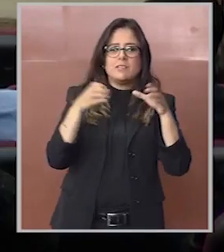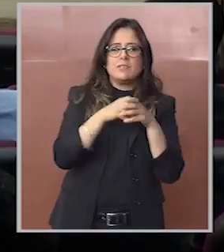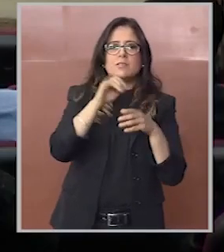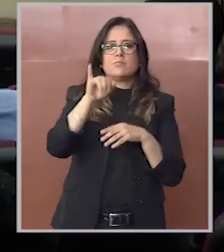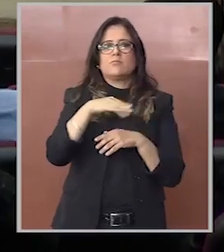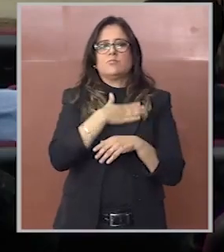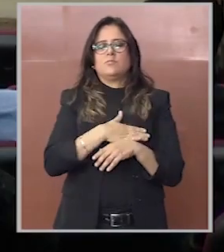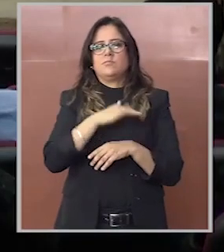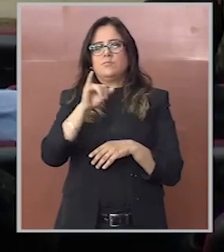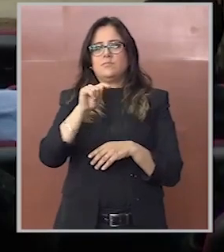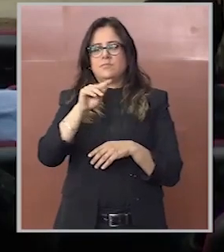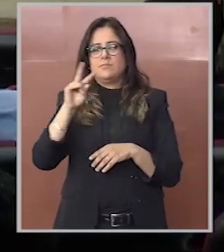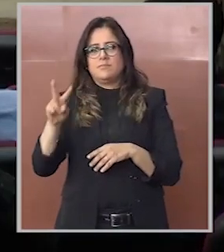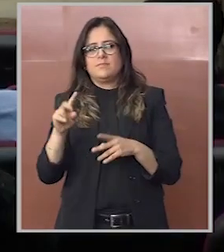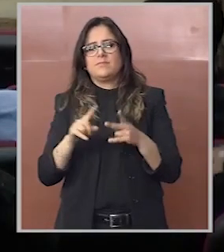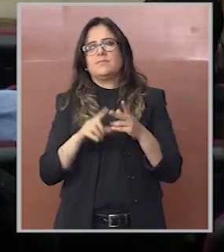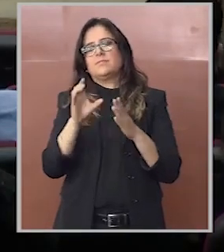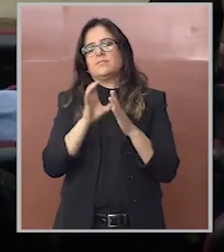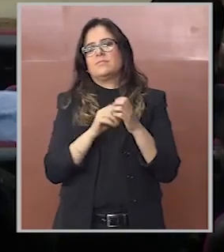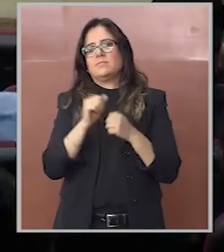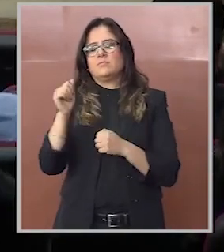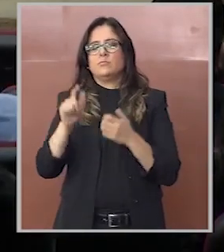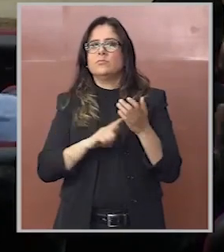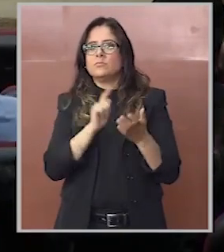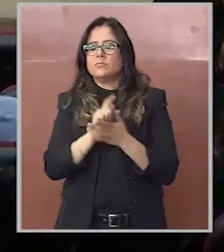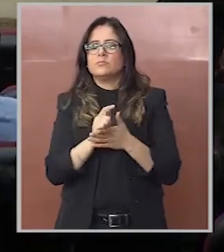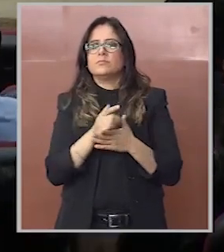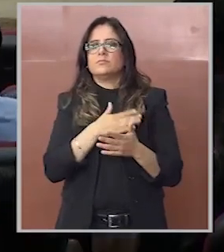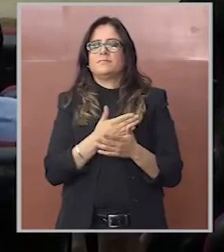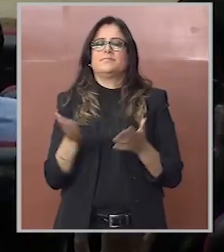tengan bonita tarde muchas gracias por estar